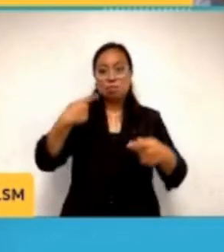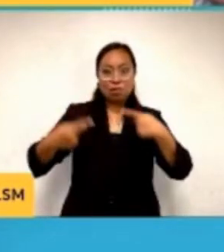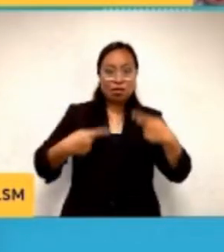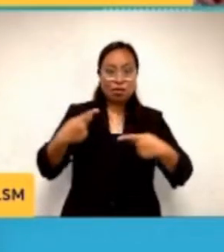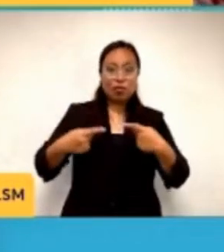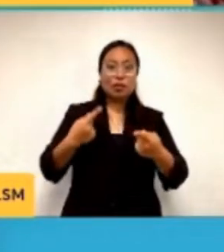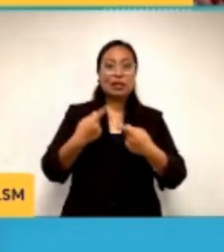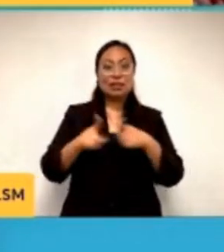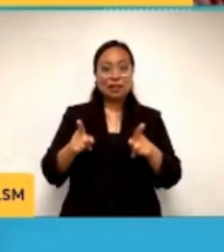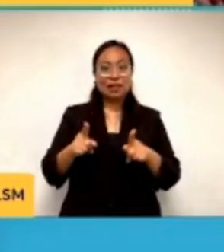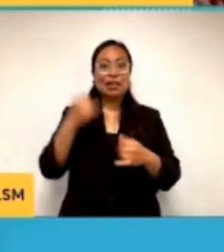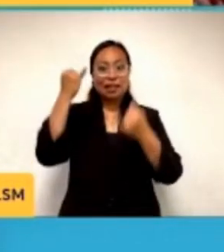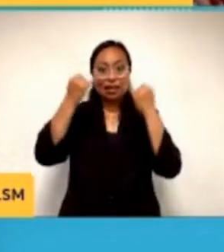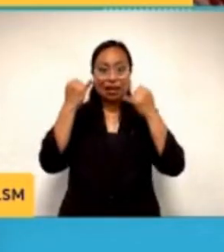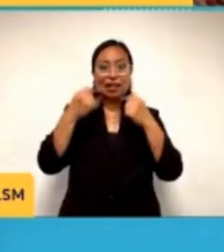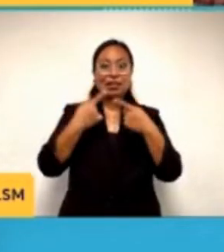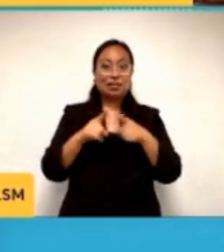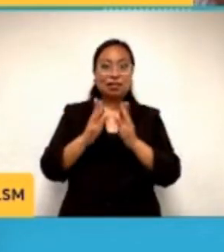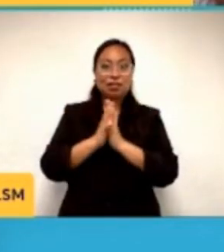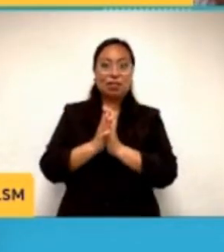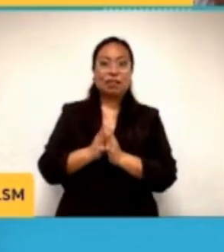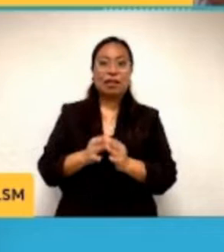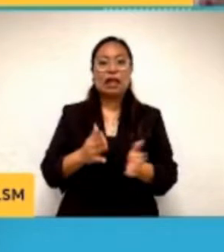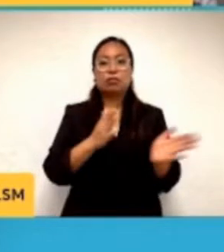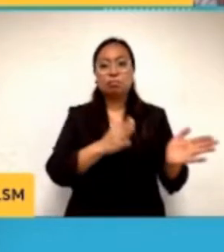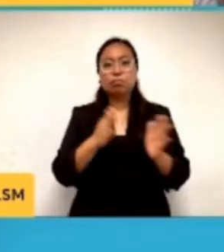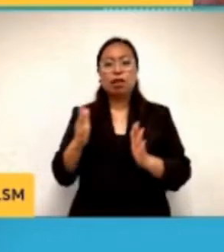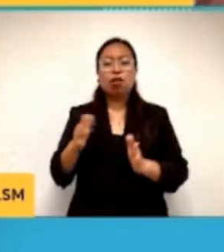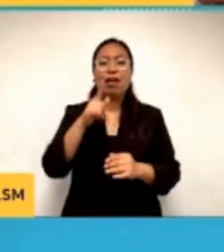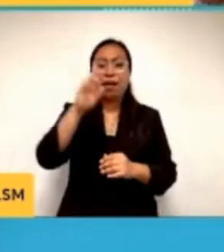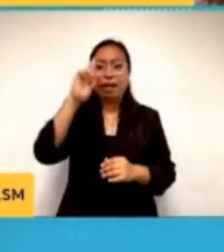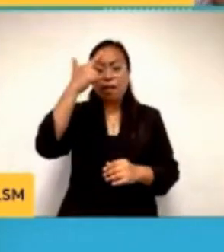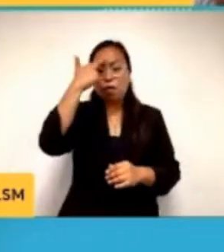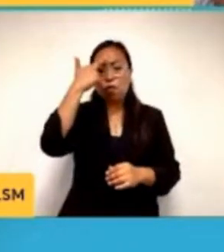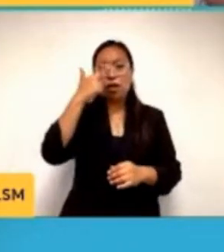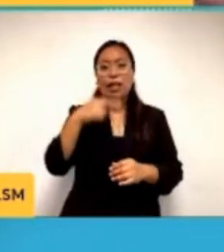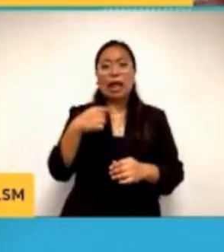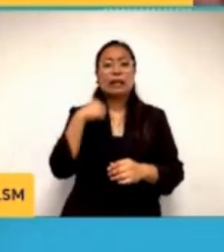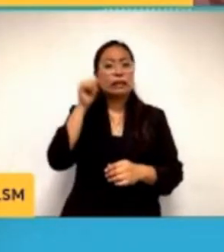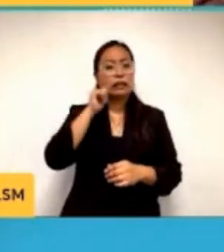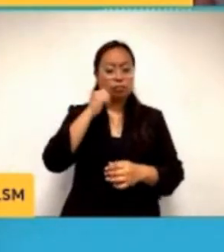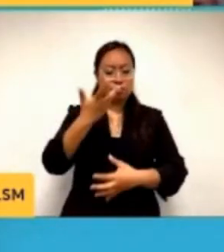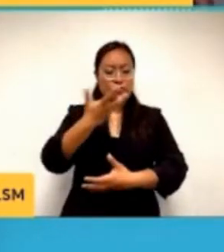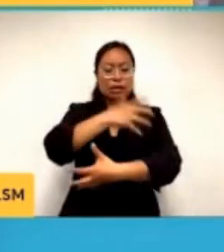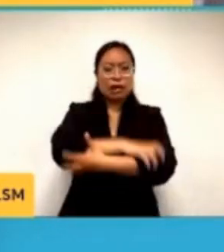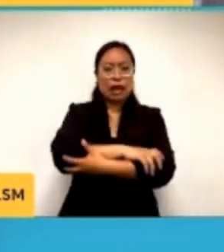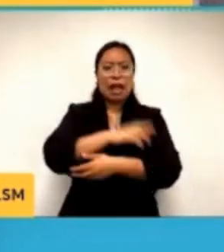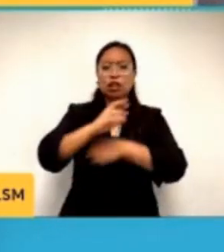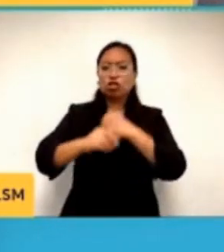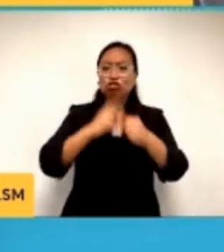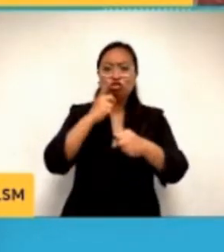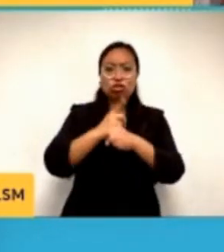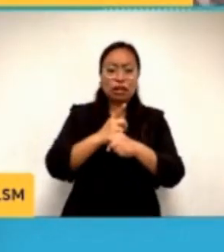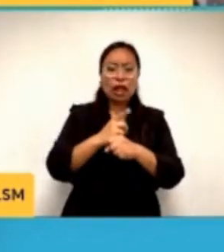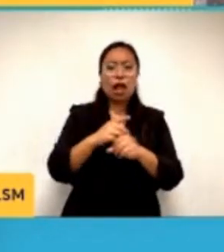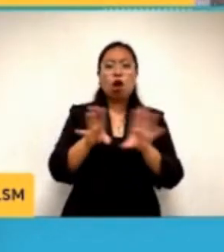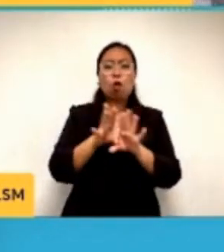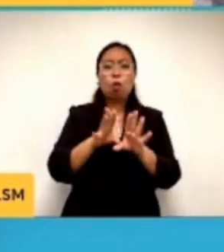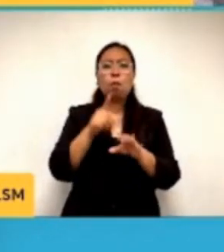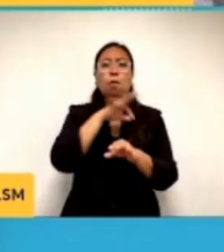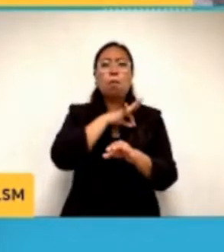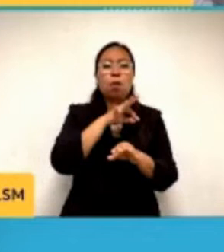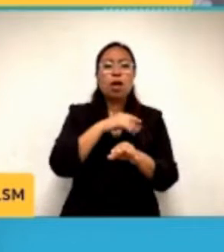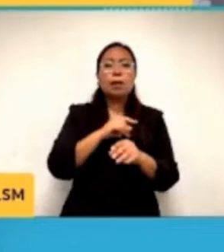ahí. Capital social y este mapeo de stakeholders tiene mucho que ver con cómo puedes